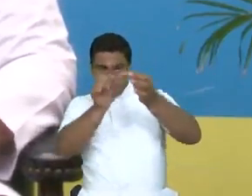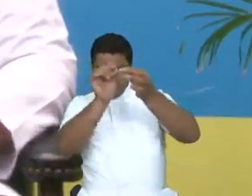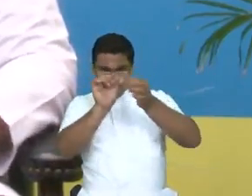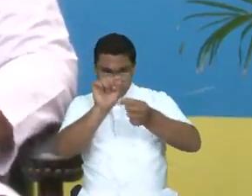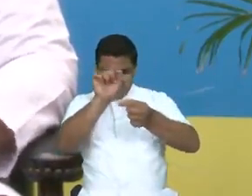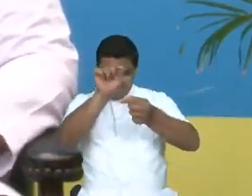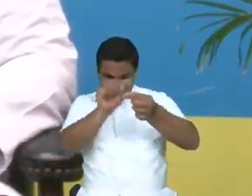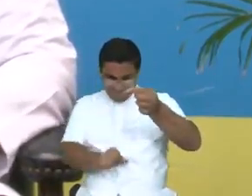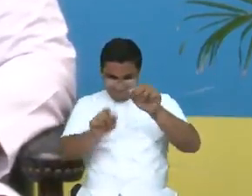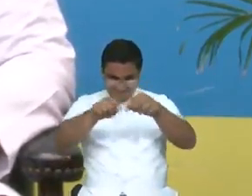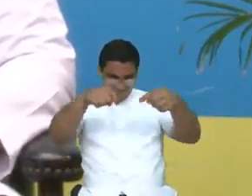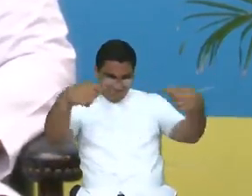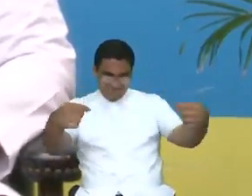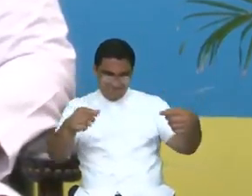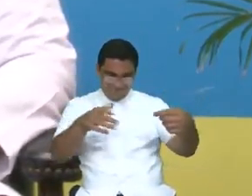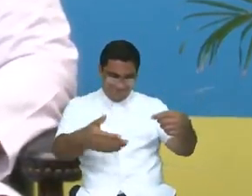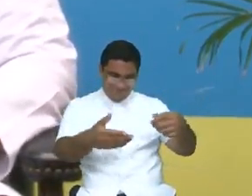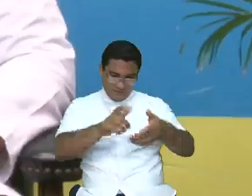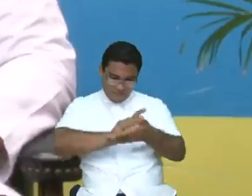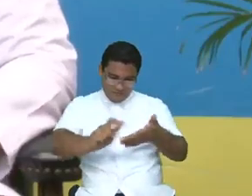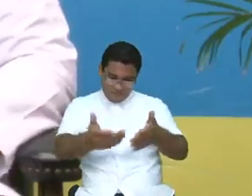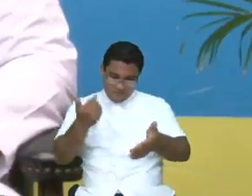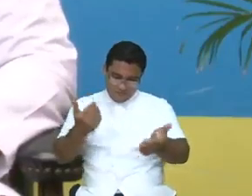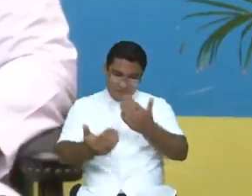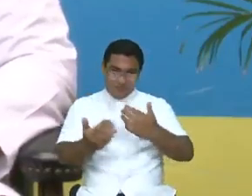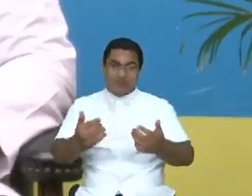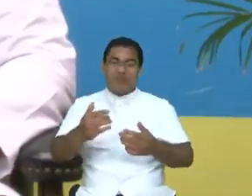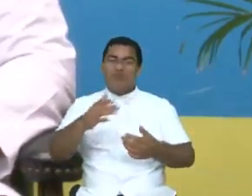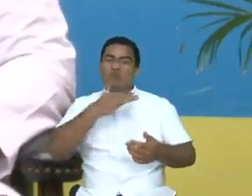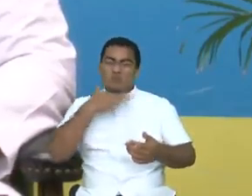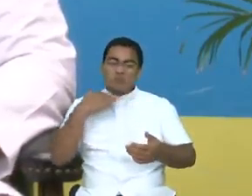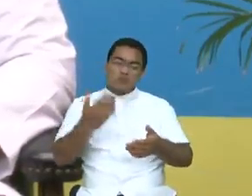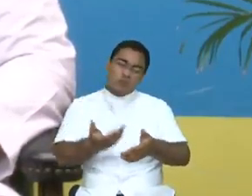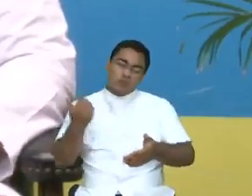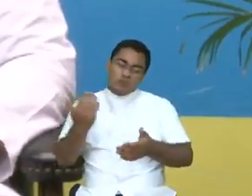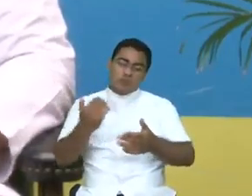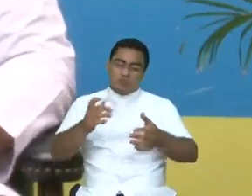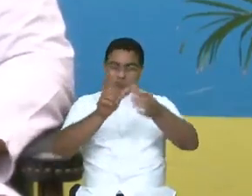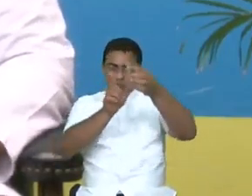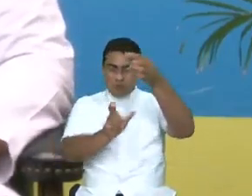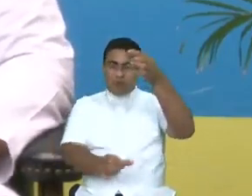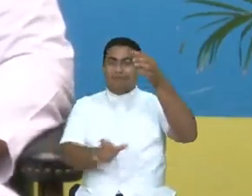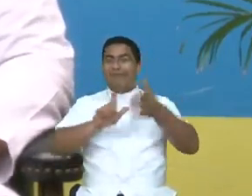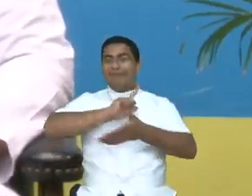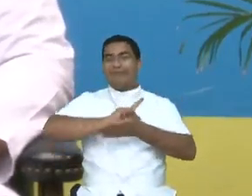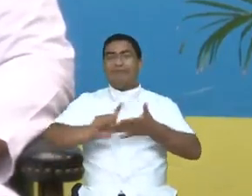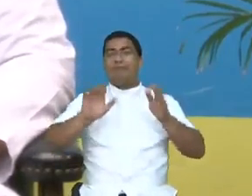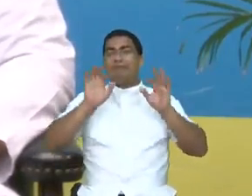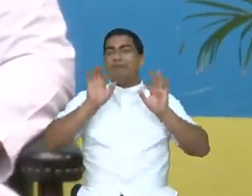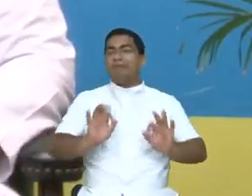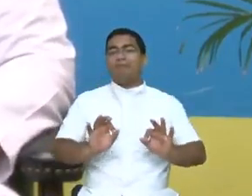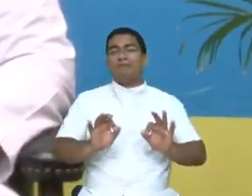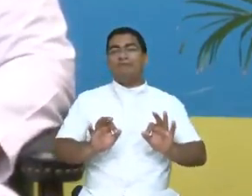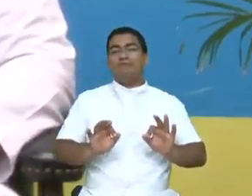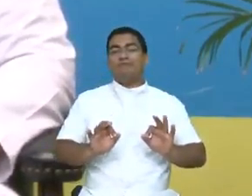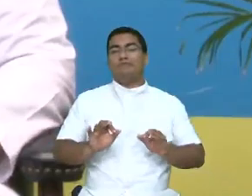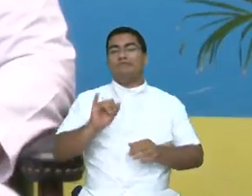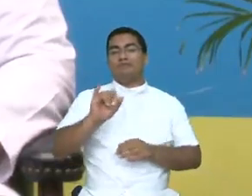liberar ese cúmulo de pus que le daña la columna, y los pacientes evolucionan bien. En el caso de las